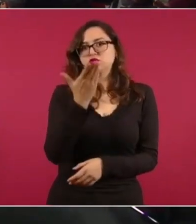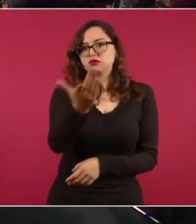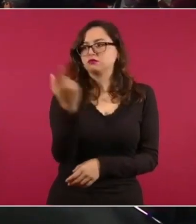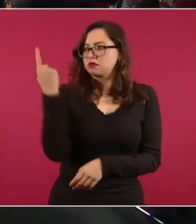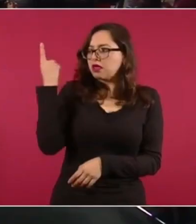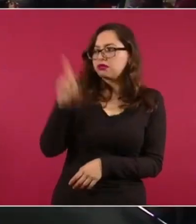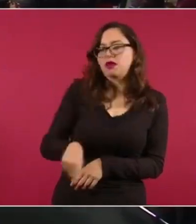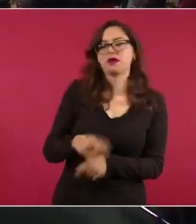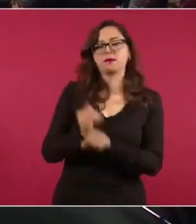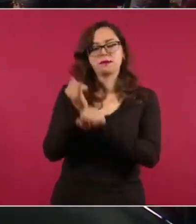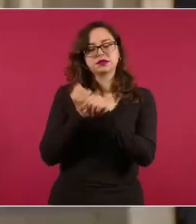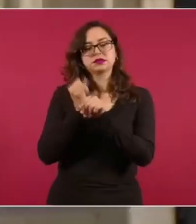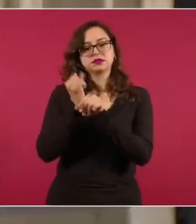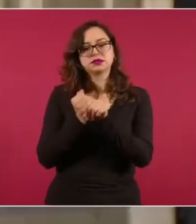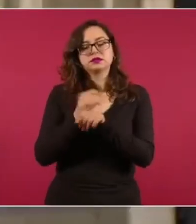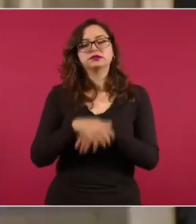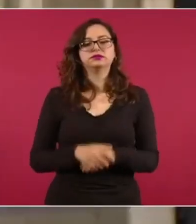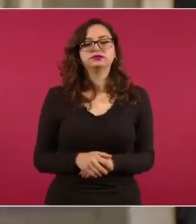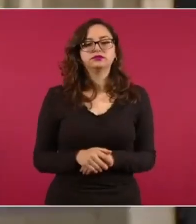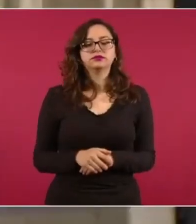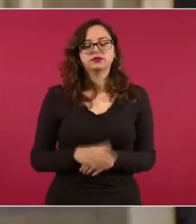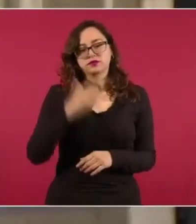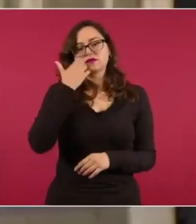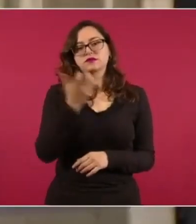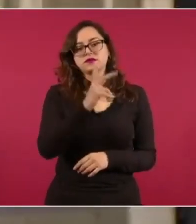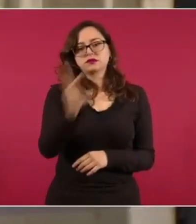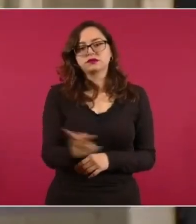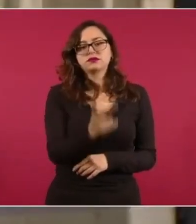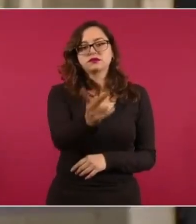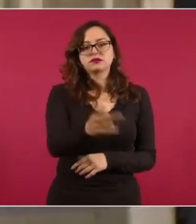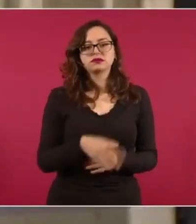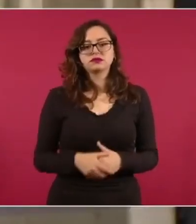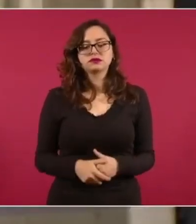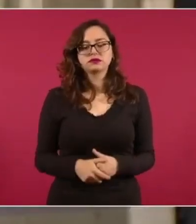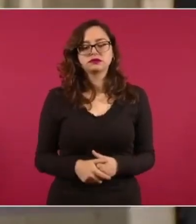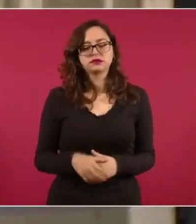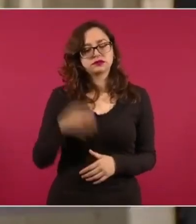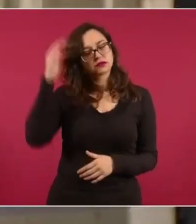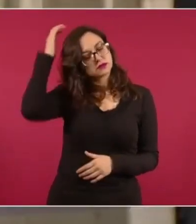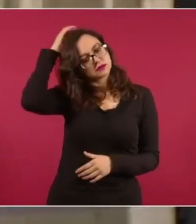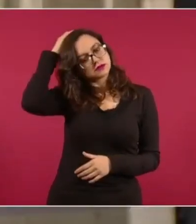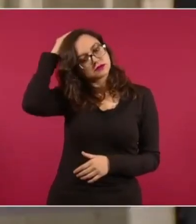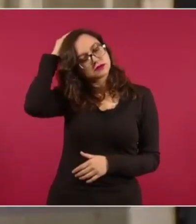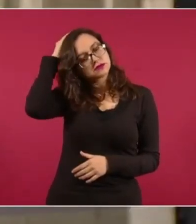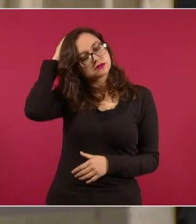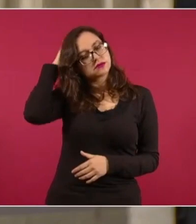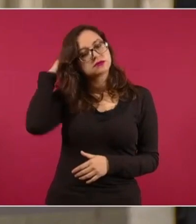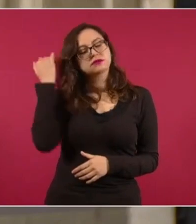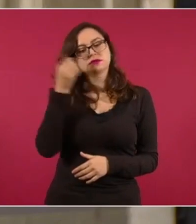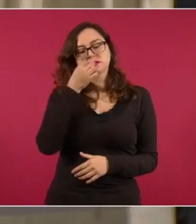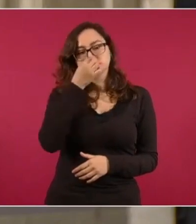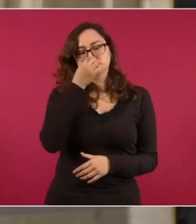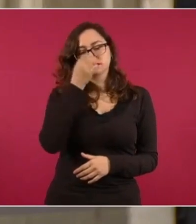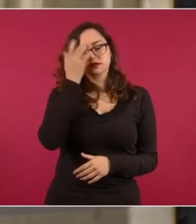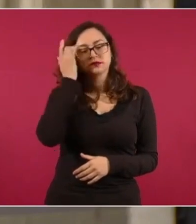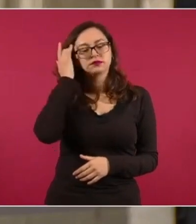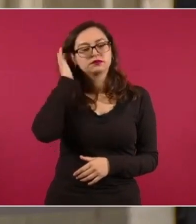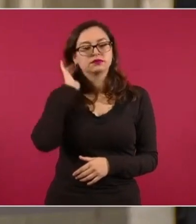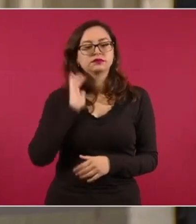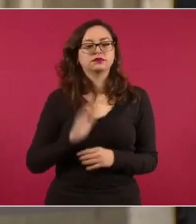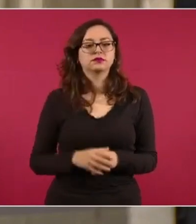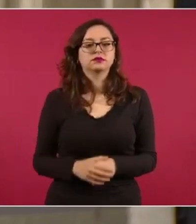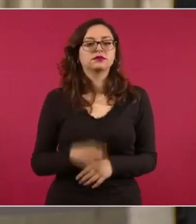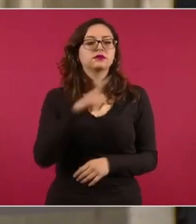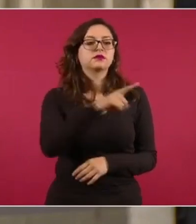presidente. La pregunta es, señor presidente, ¿considera usted importante que la bancada de Morena en